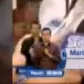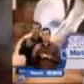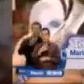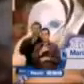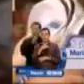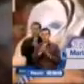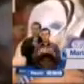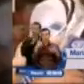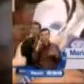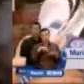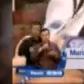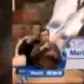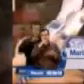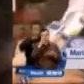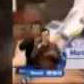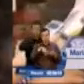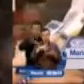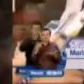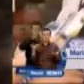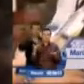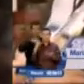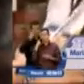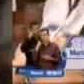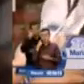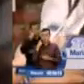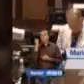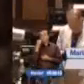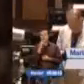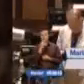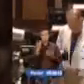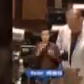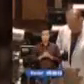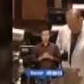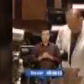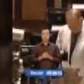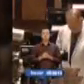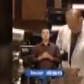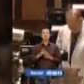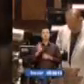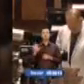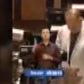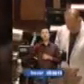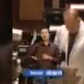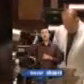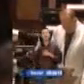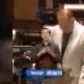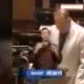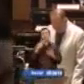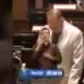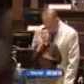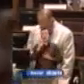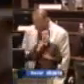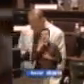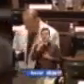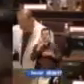estoy leyendo el periódico cada mañana y estoy buscando fuentes de informaciones. Ramiro Aguilar fue articulista del extinto diario Hoy y actualmente lo